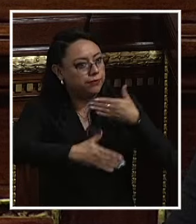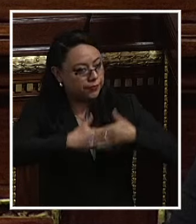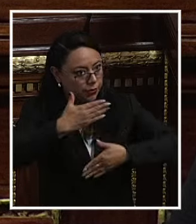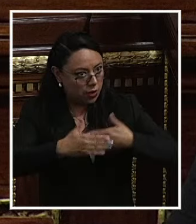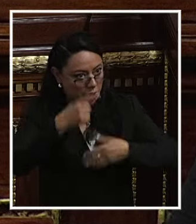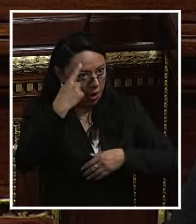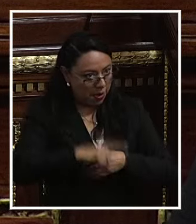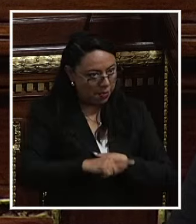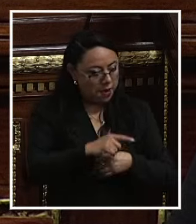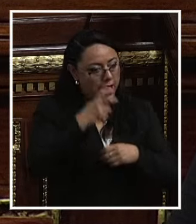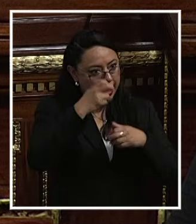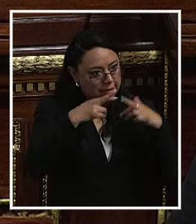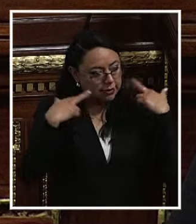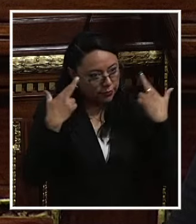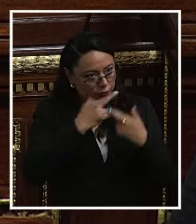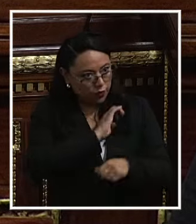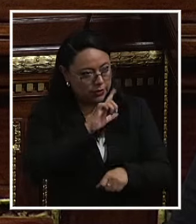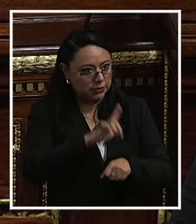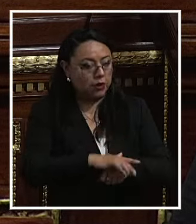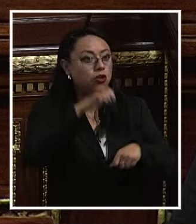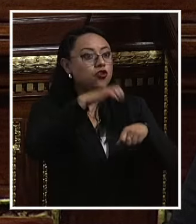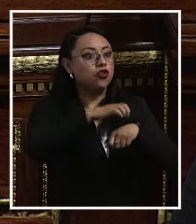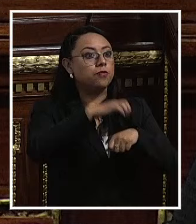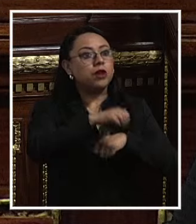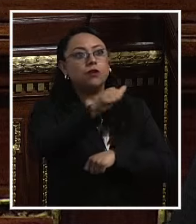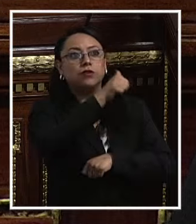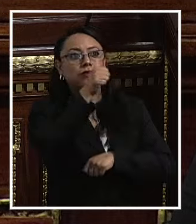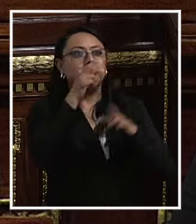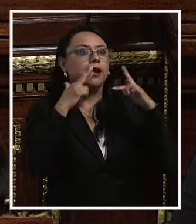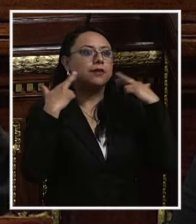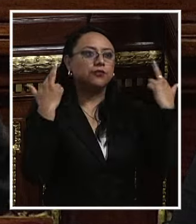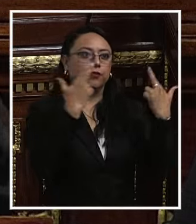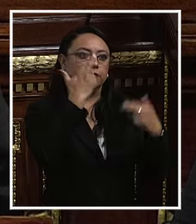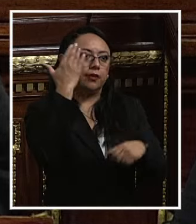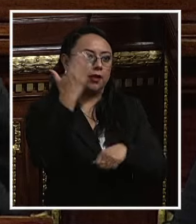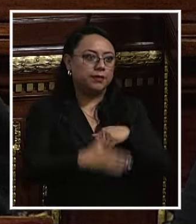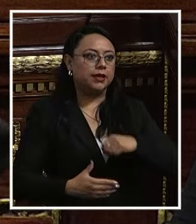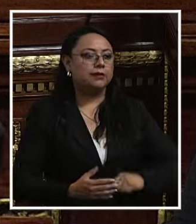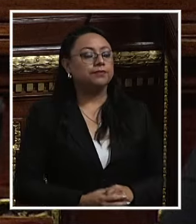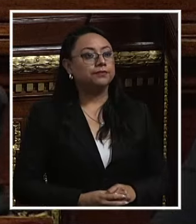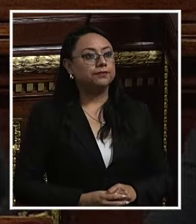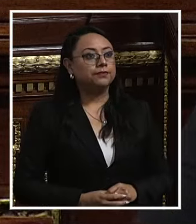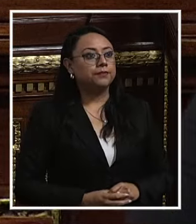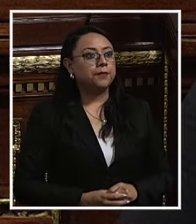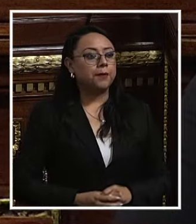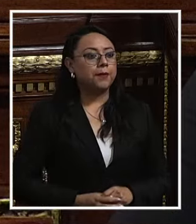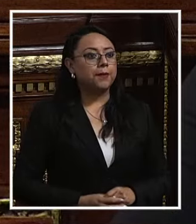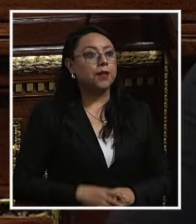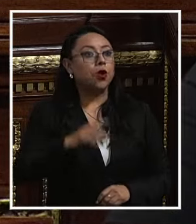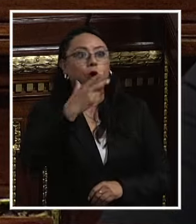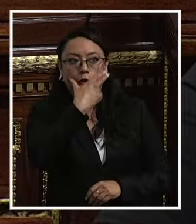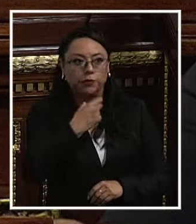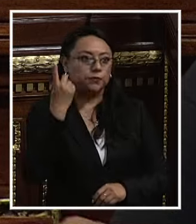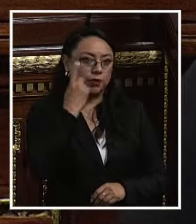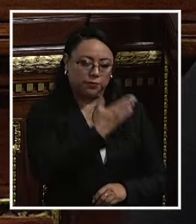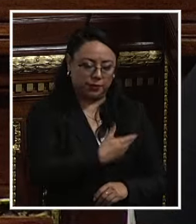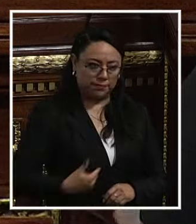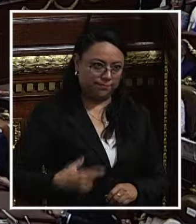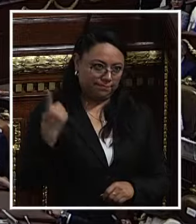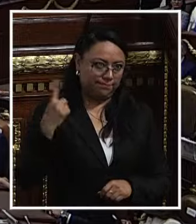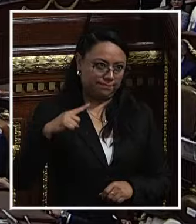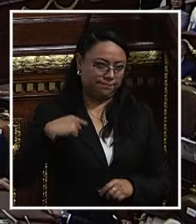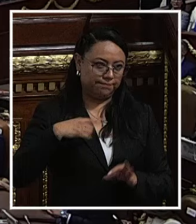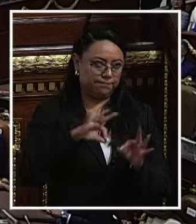de esta sesión. 11, cierre de sesión. Cumplida su instrucción, diputado presidente.